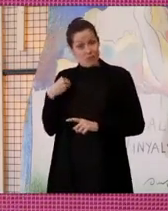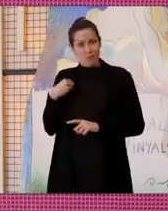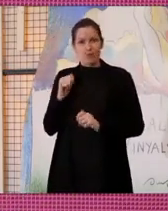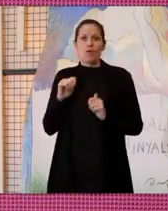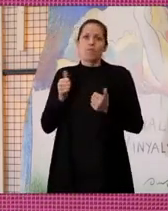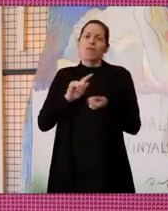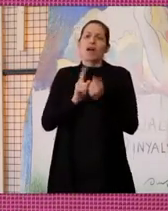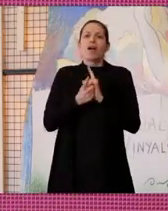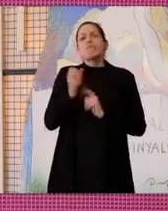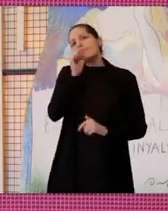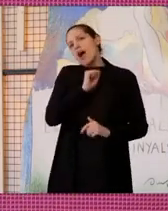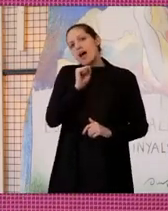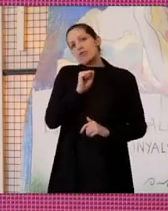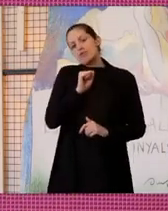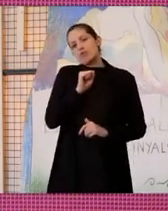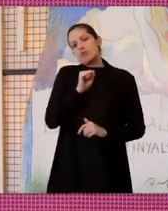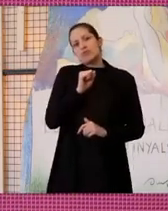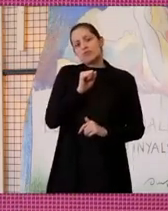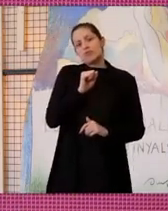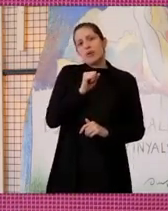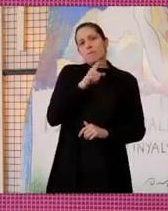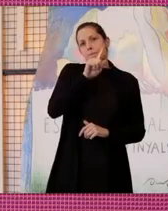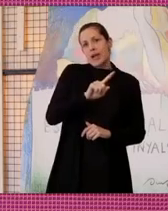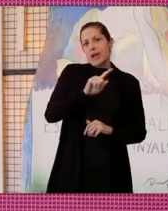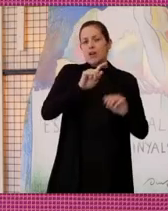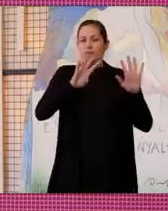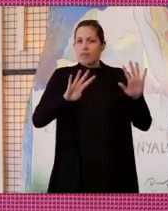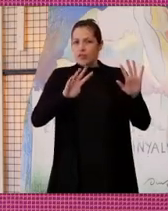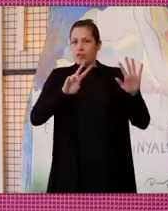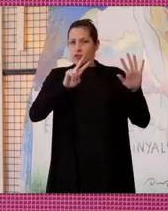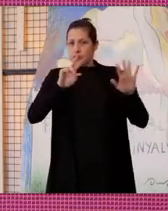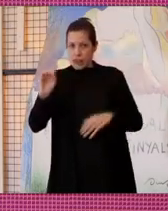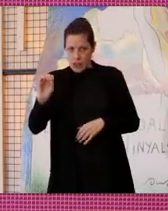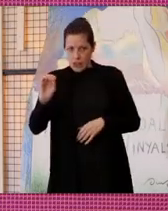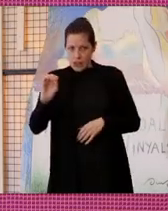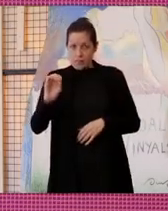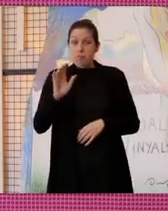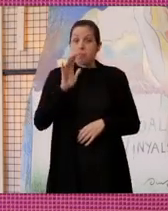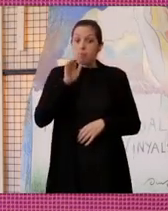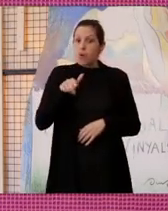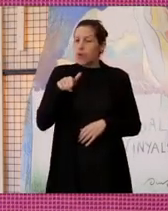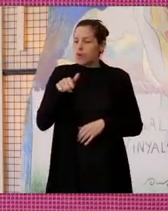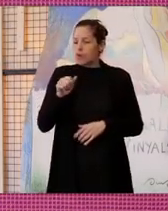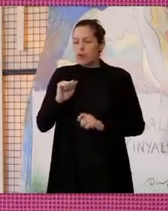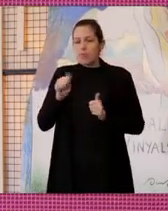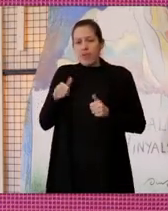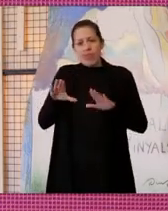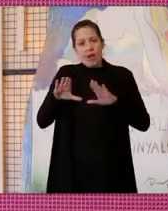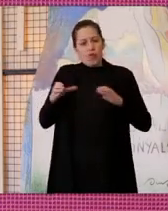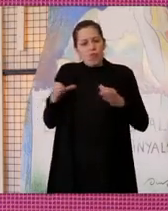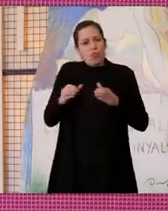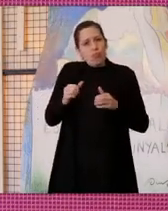70 en la orquesta de Boston por presión de los grupos feministas se decidió